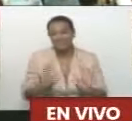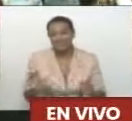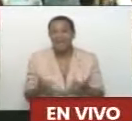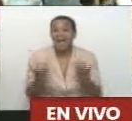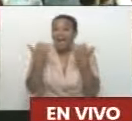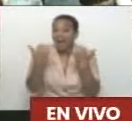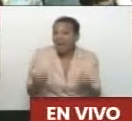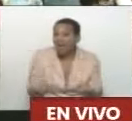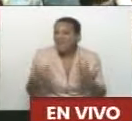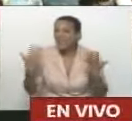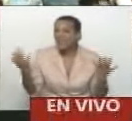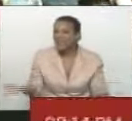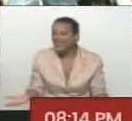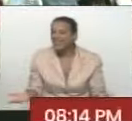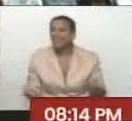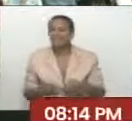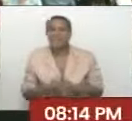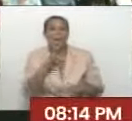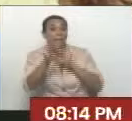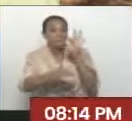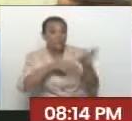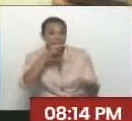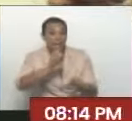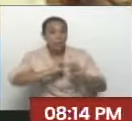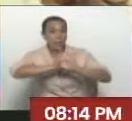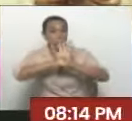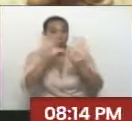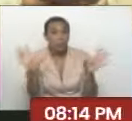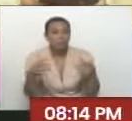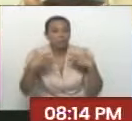Y ahora vamos a explicarlo todo.